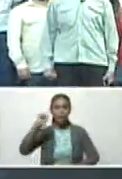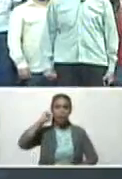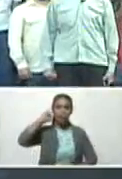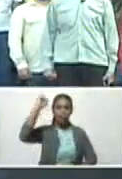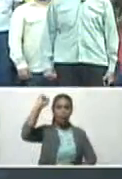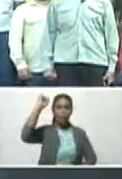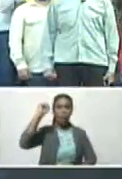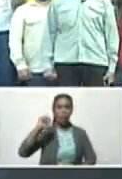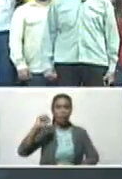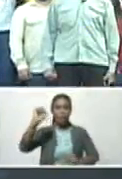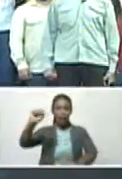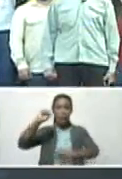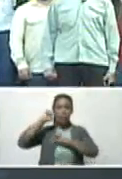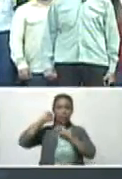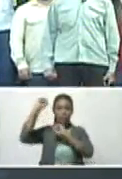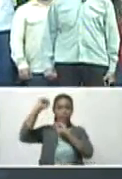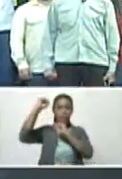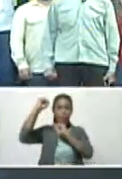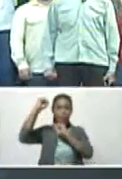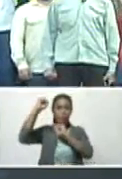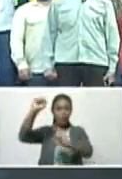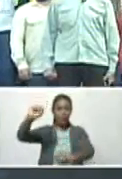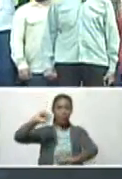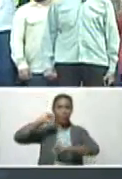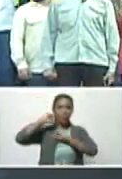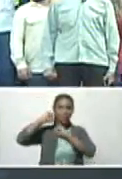¡Venceremos! ¡Venceremos!